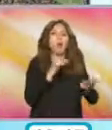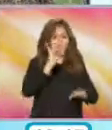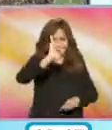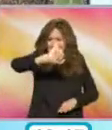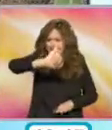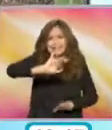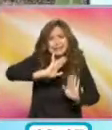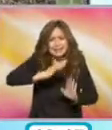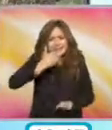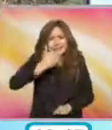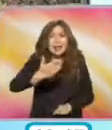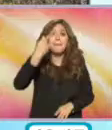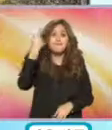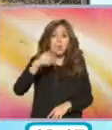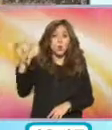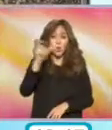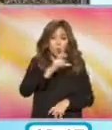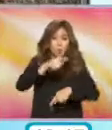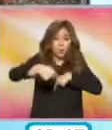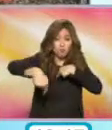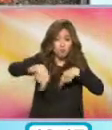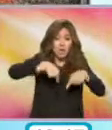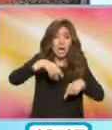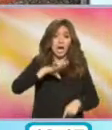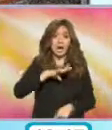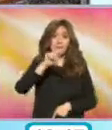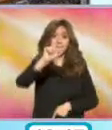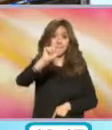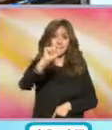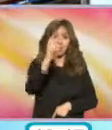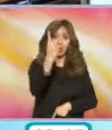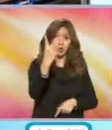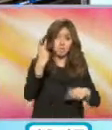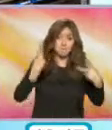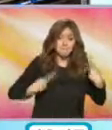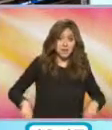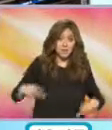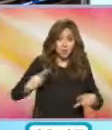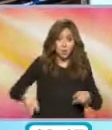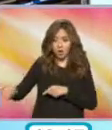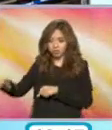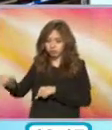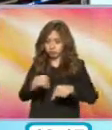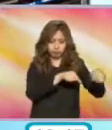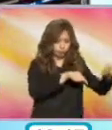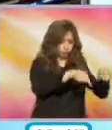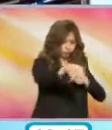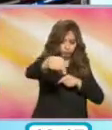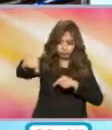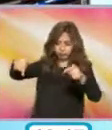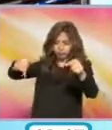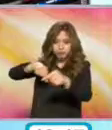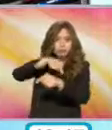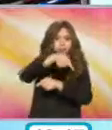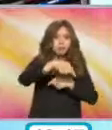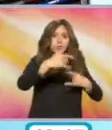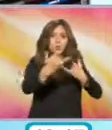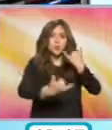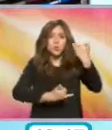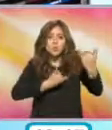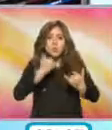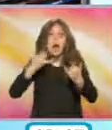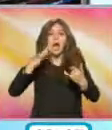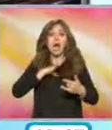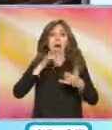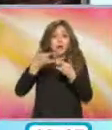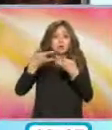negar que en el momento de un partido hay 22 jugadores Sí. que están escribiendo Sí. una historia, la están improvisando en ese totalmente. momento, no hay un